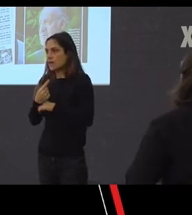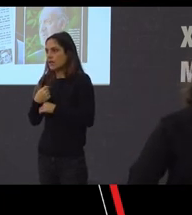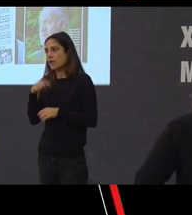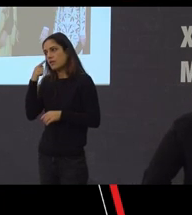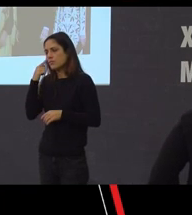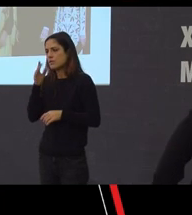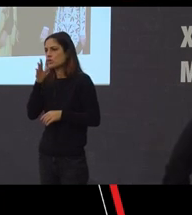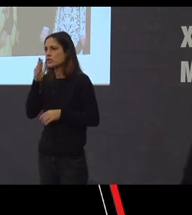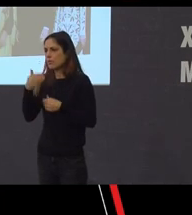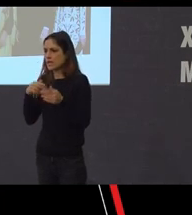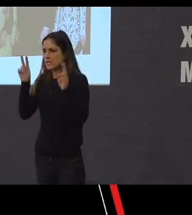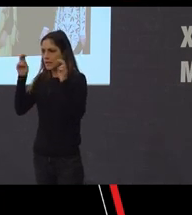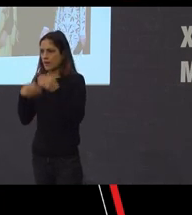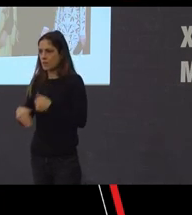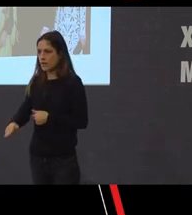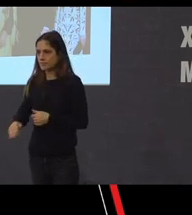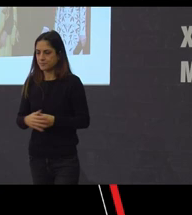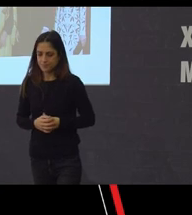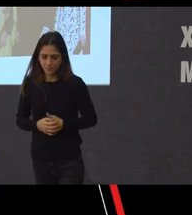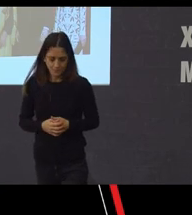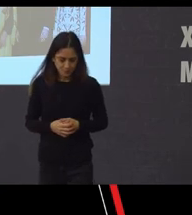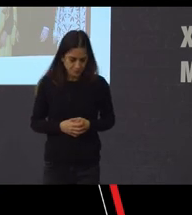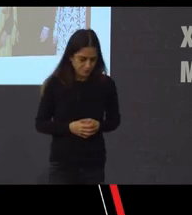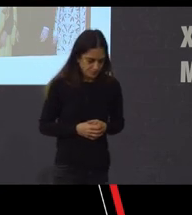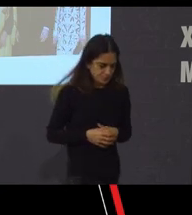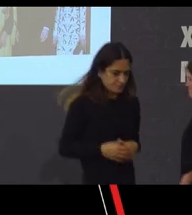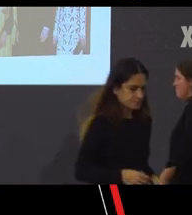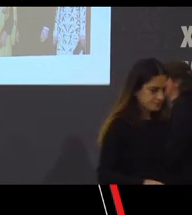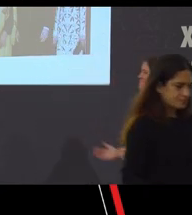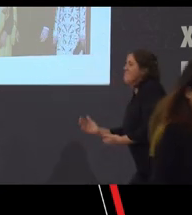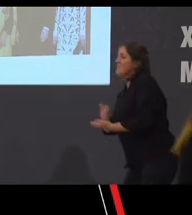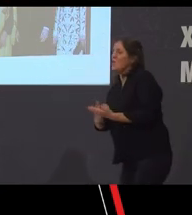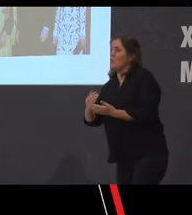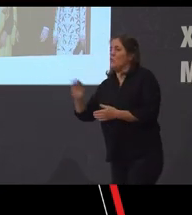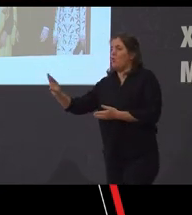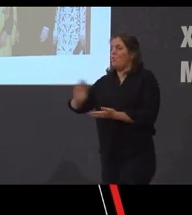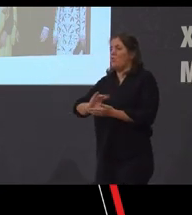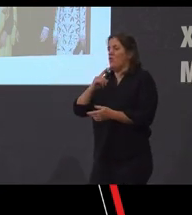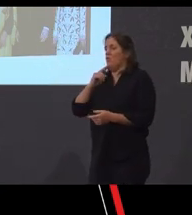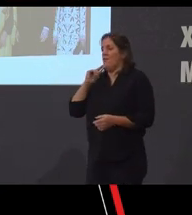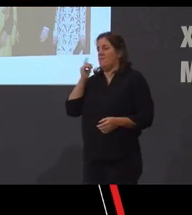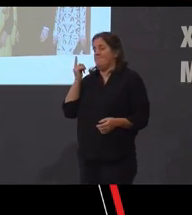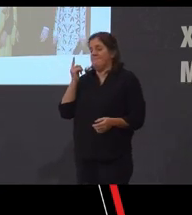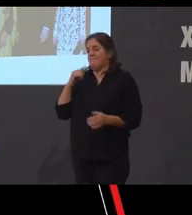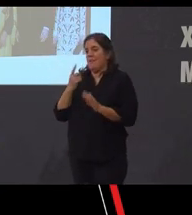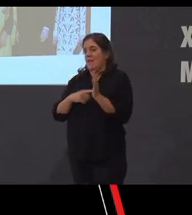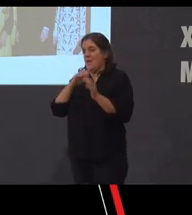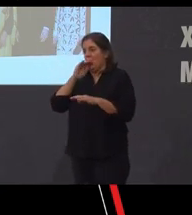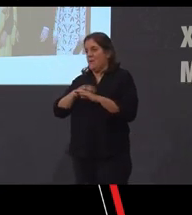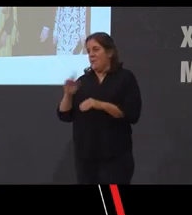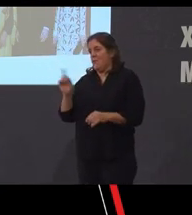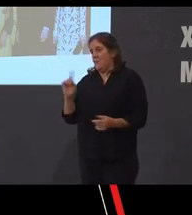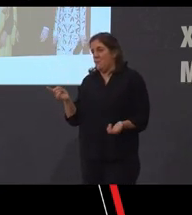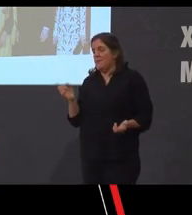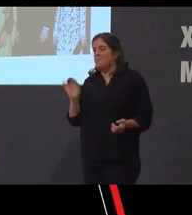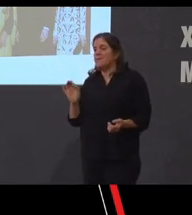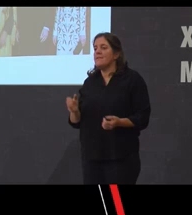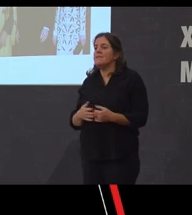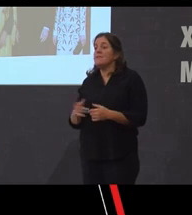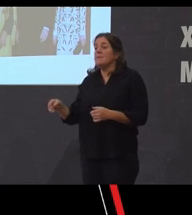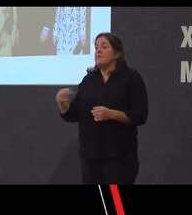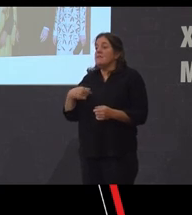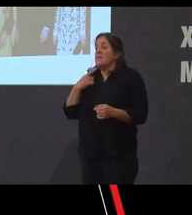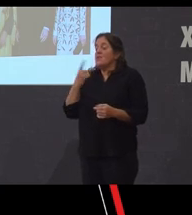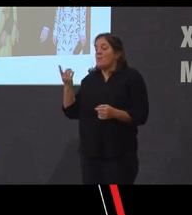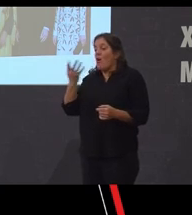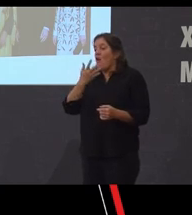tema. Tráfico de influencias, cobro de comisións ilegais. Isto é o